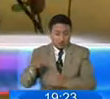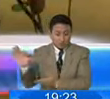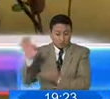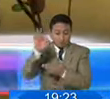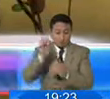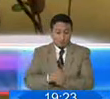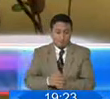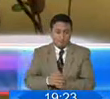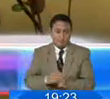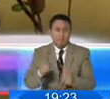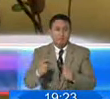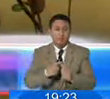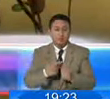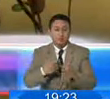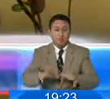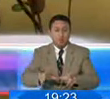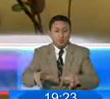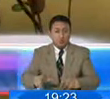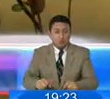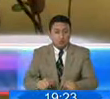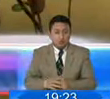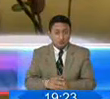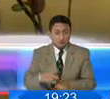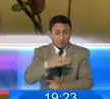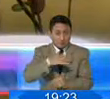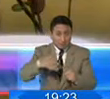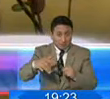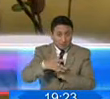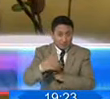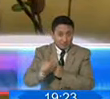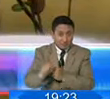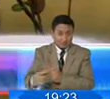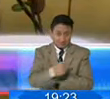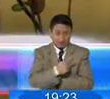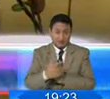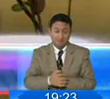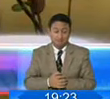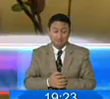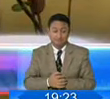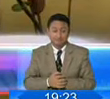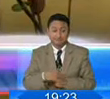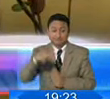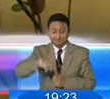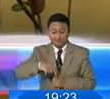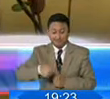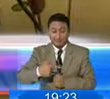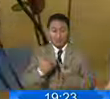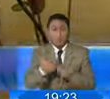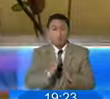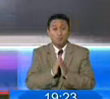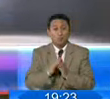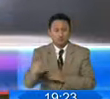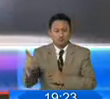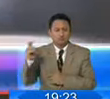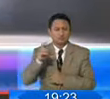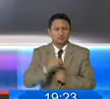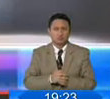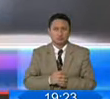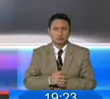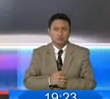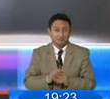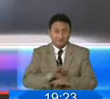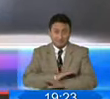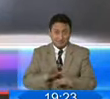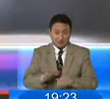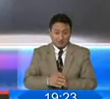que ser acabar con la corrupción que está a su alrededor, que está muy cercana a él. Y esto va a ser una demanda muy difícil para él. De no hacerlo,